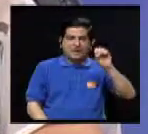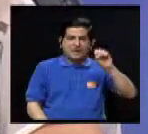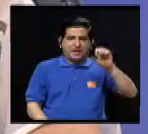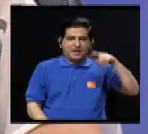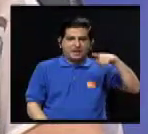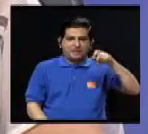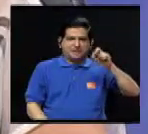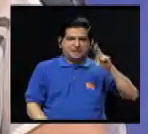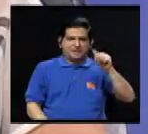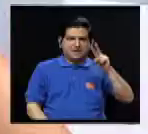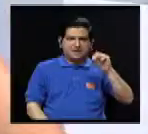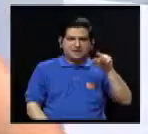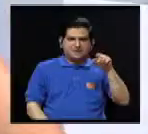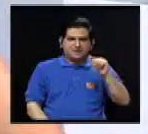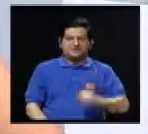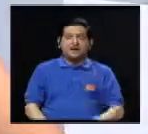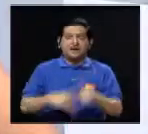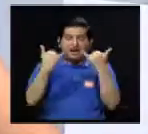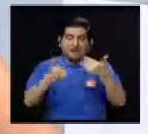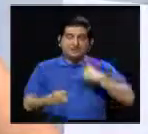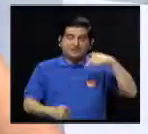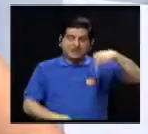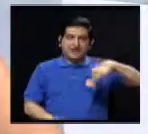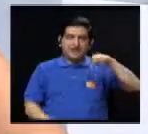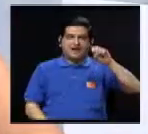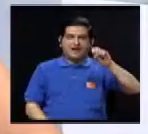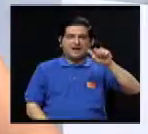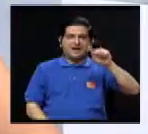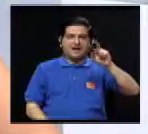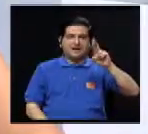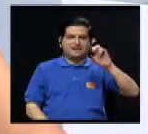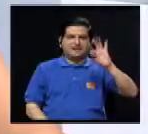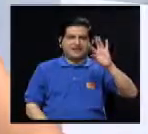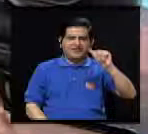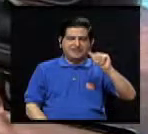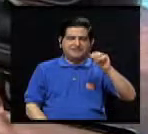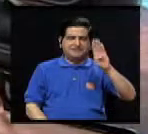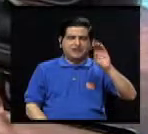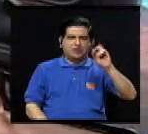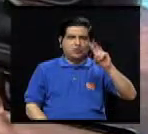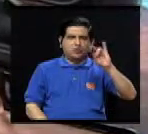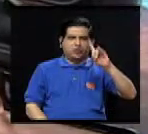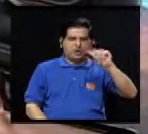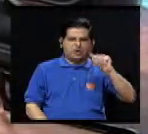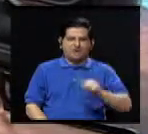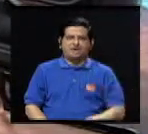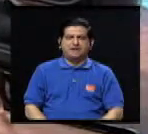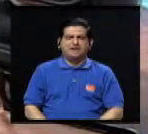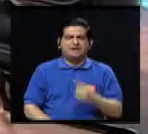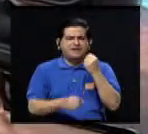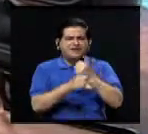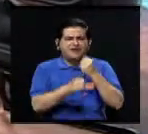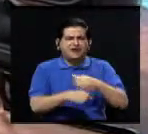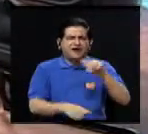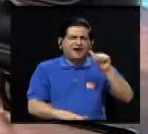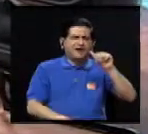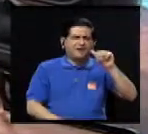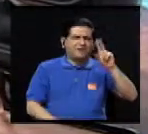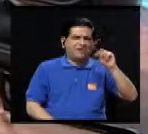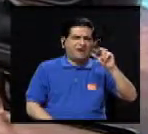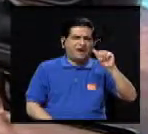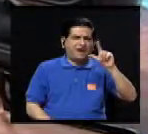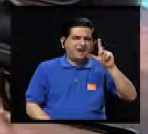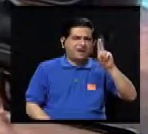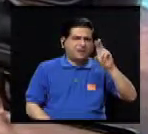Bonilla, bienvenida Sarita, muchas gracias por estar aquí. Gracias a ustedes por la invitación. Sarita, ¿cómo es trabajar con Ana Lucía Fairun así de